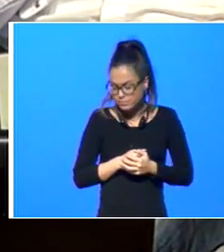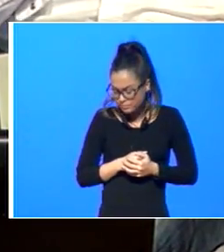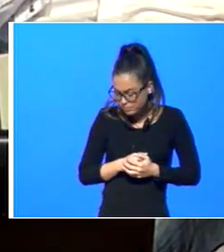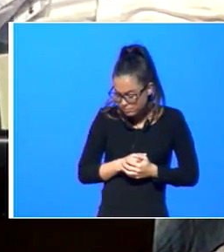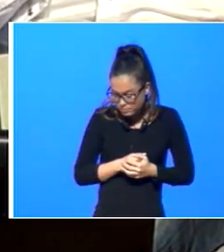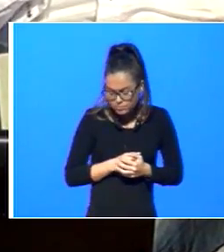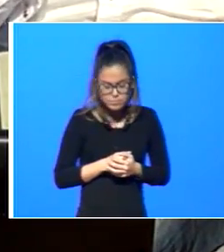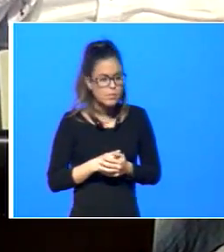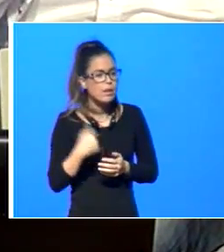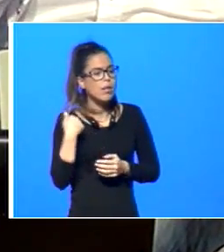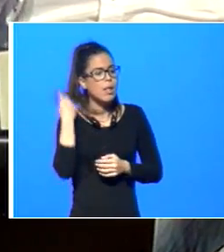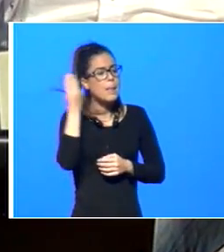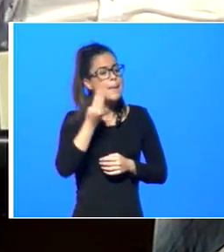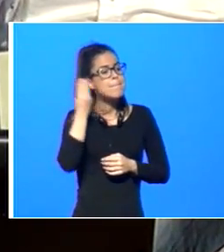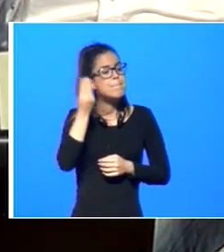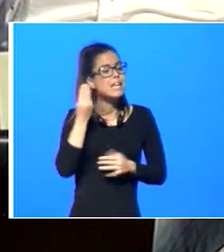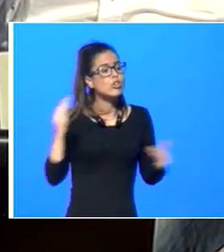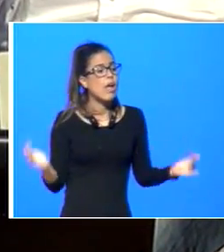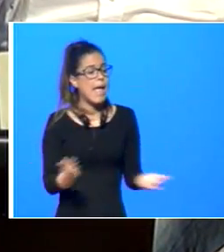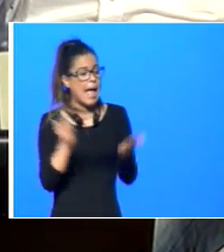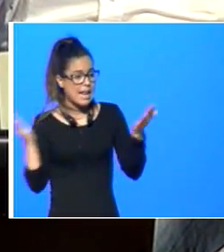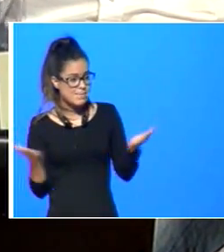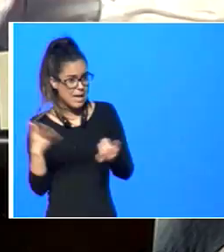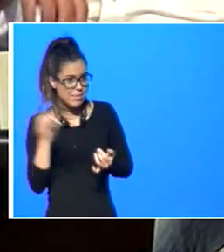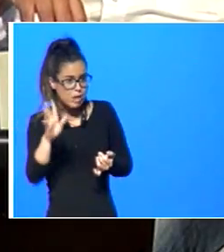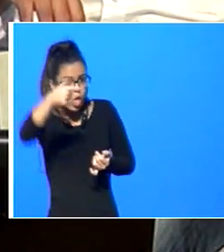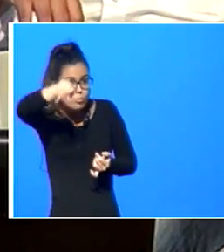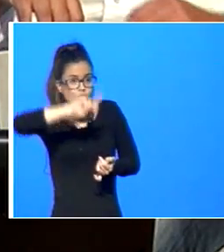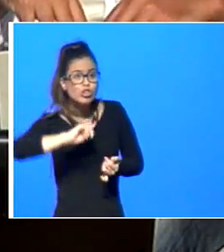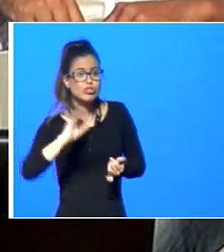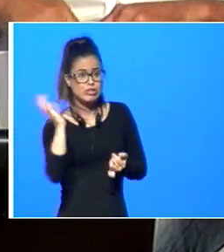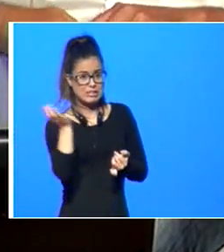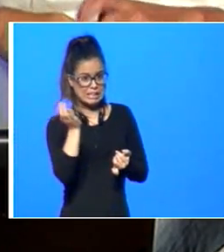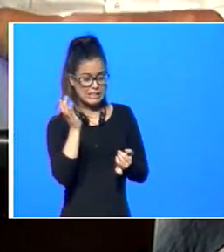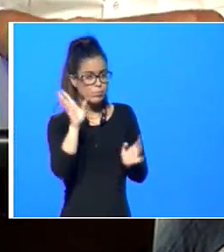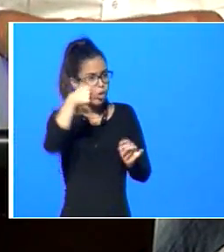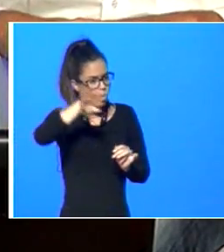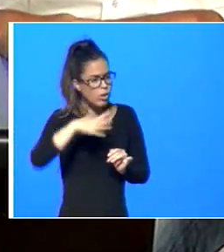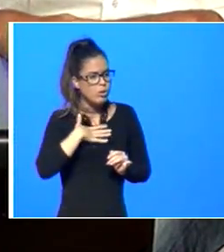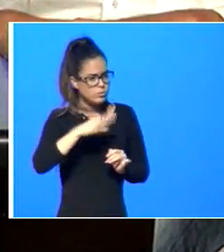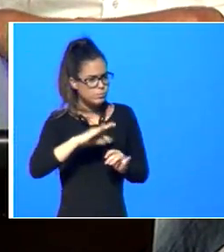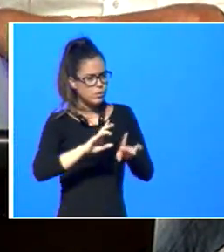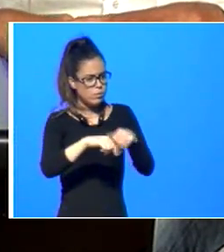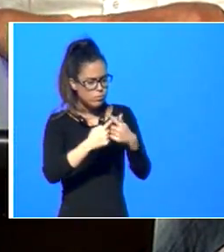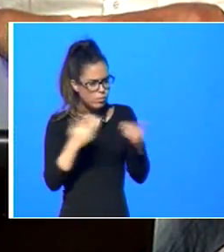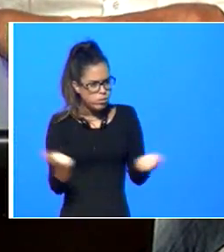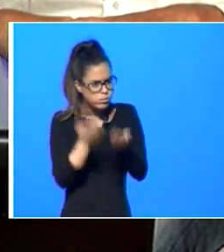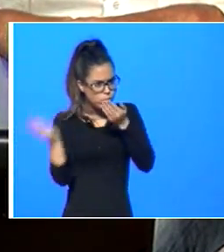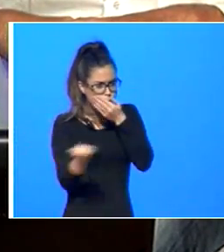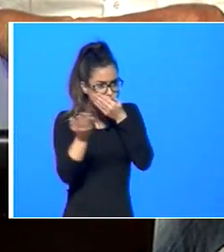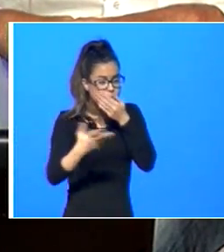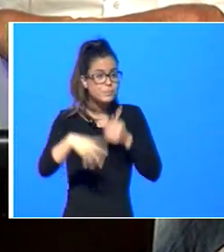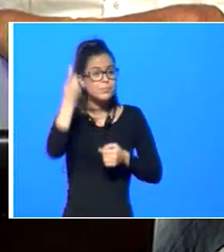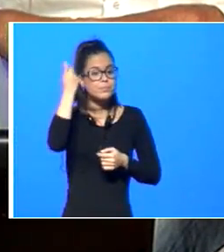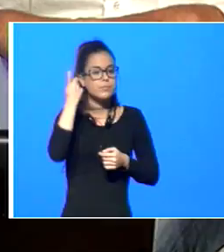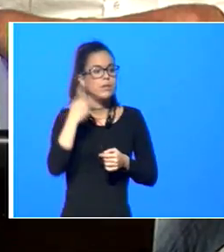Creo que tenemos que animar, o tenéis, creo ahí sí sois vosotros los que podéis hacerlo, hay que animar a las familias de estos alumnos a formar parte